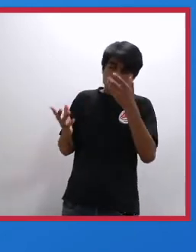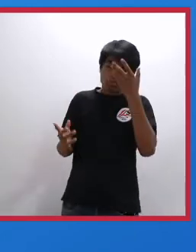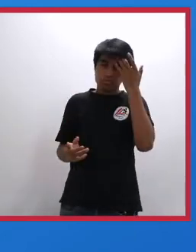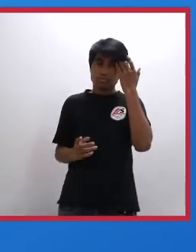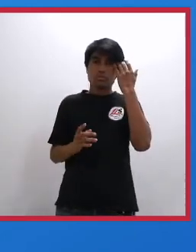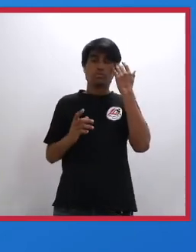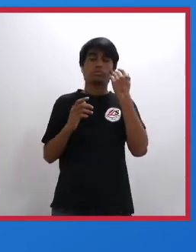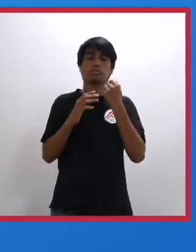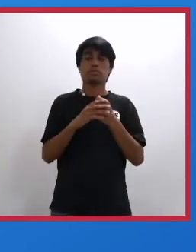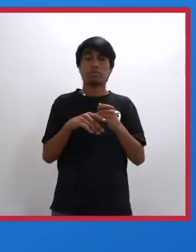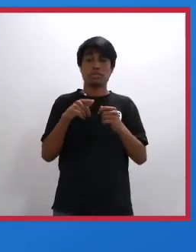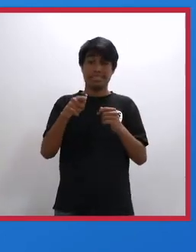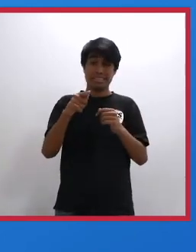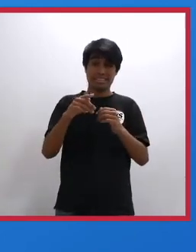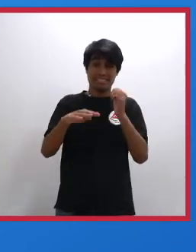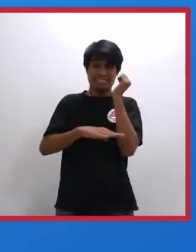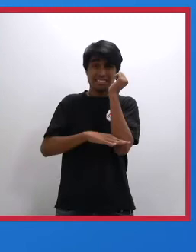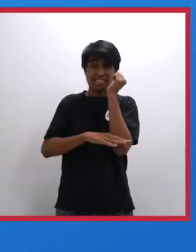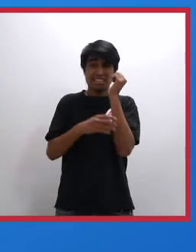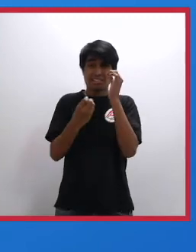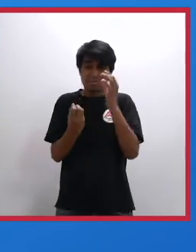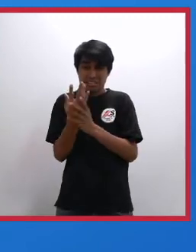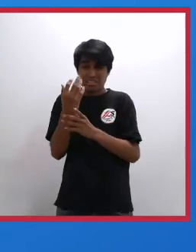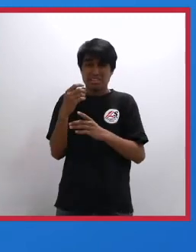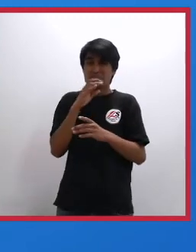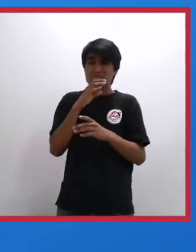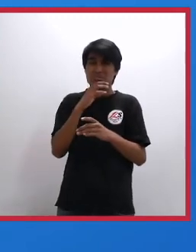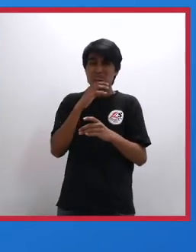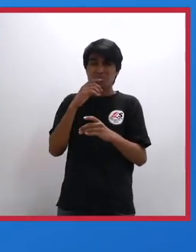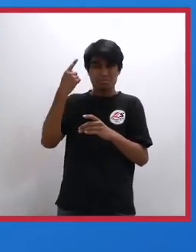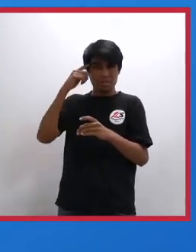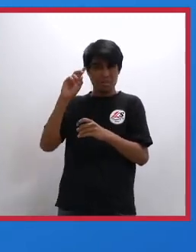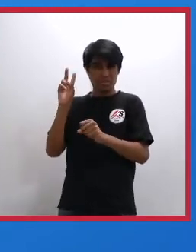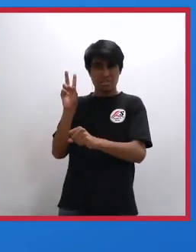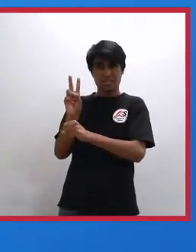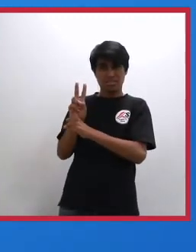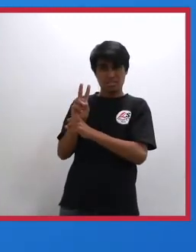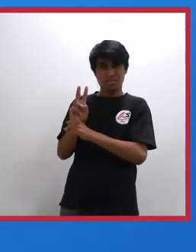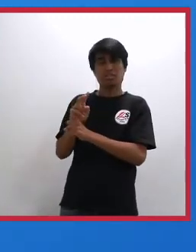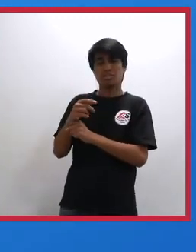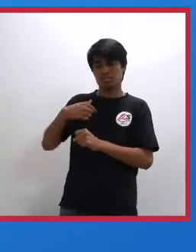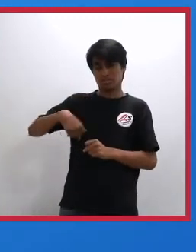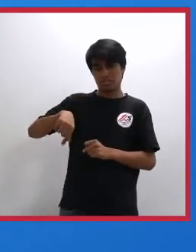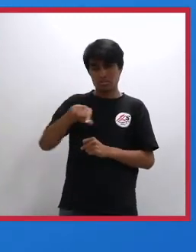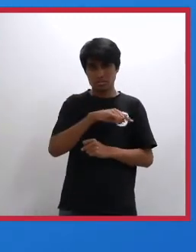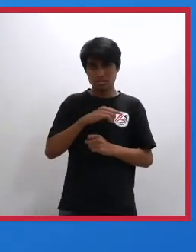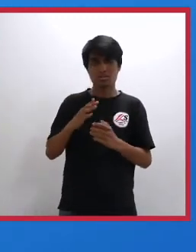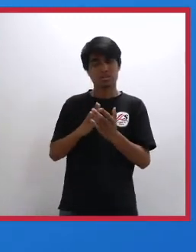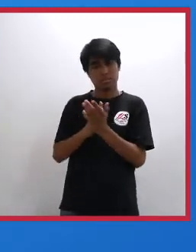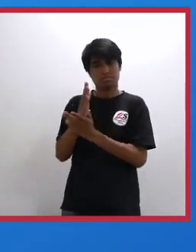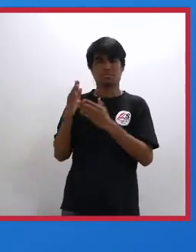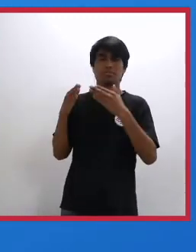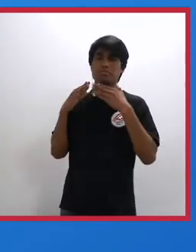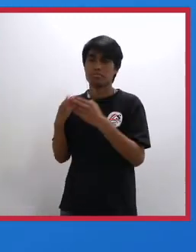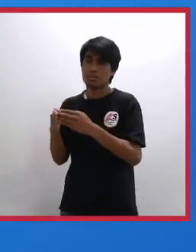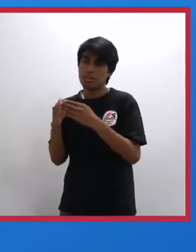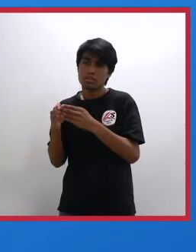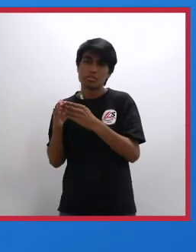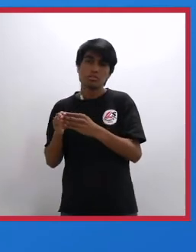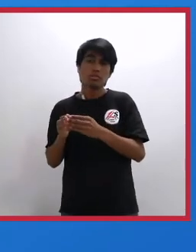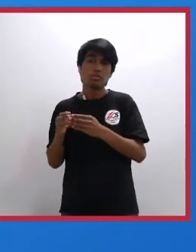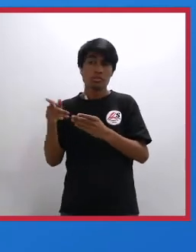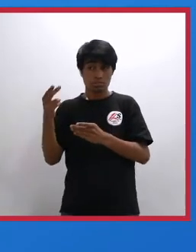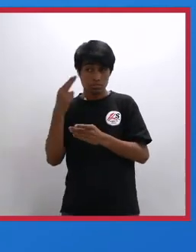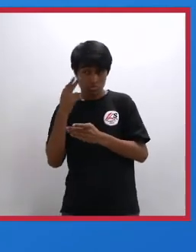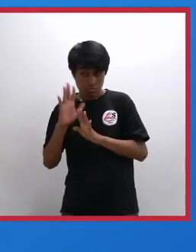decir, en base a este formato de plan de ejecución segura, nosotros realizamos las preguntas. Entonces, no hay